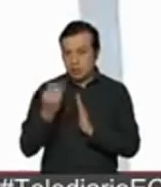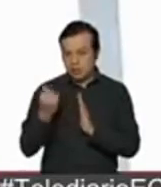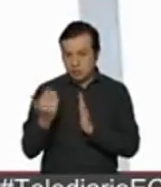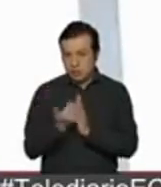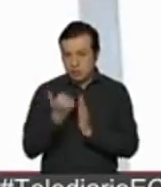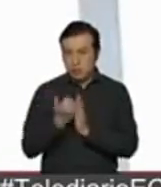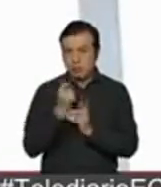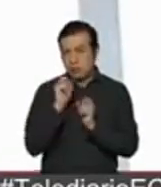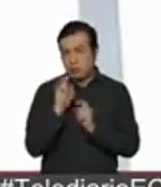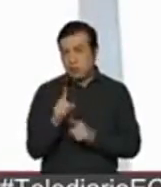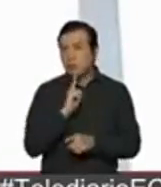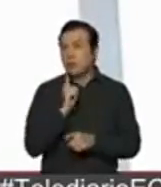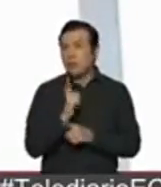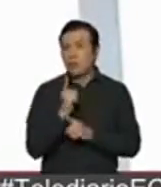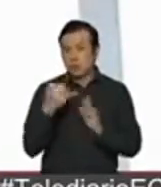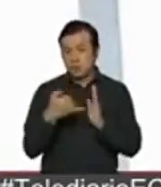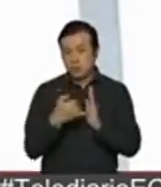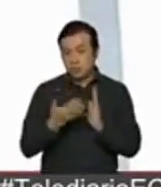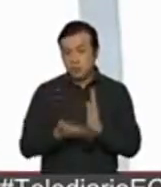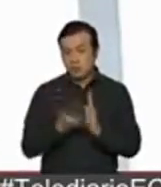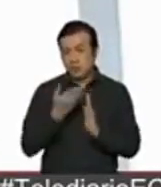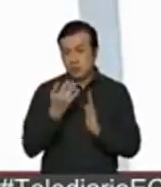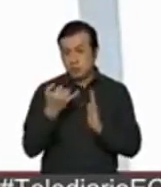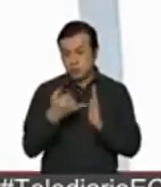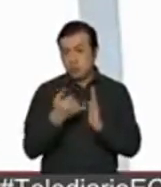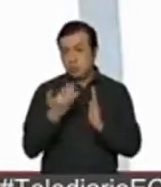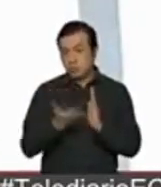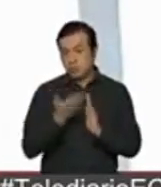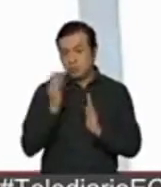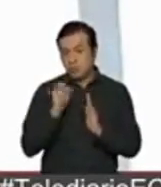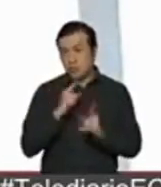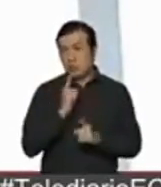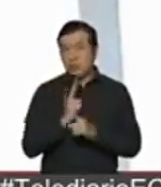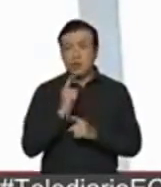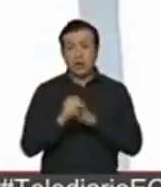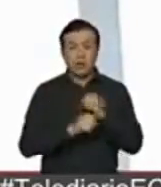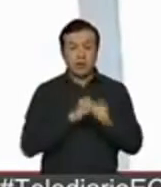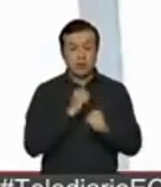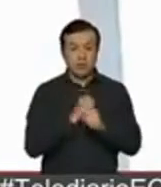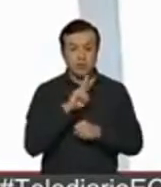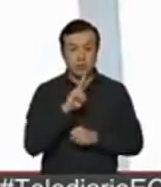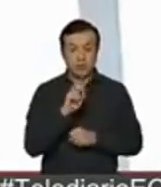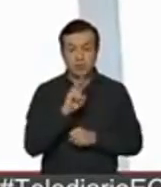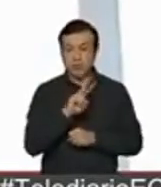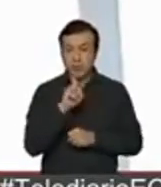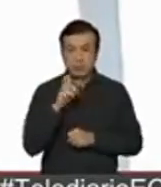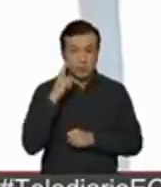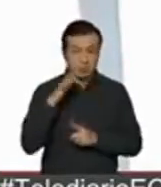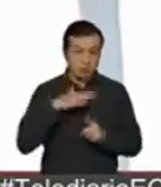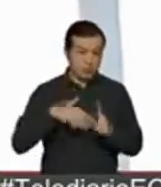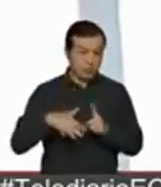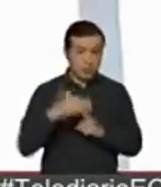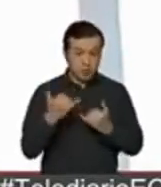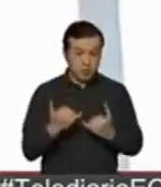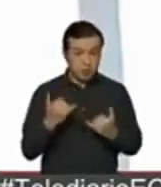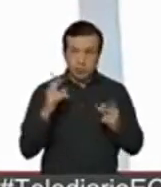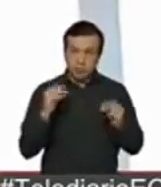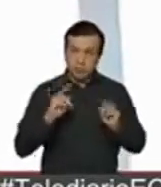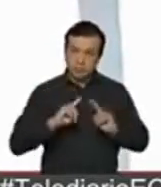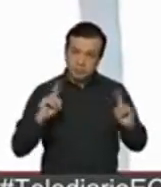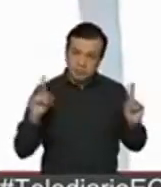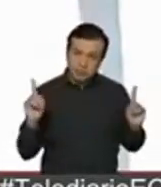su pregunta. Un incremento en el IVA yo creo que podría darse a partir del año 2021, tal vez este contexto obviamente no es el más favorable